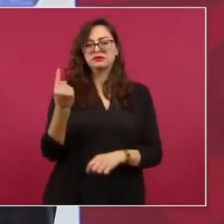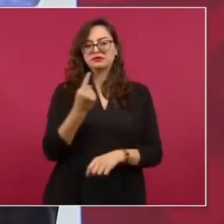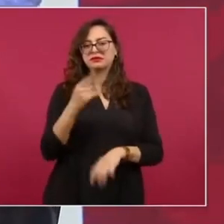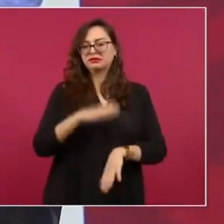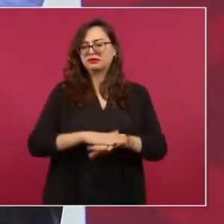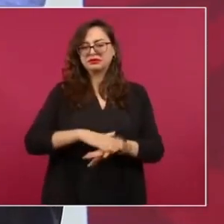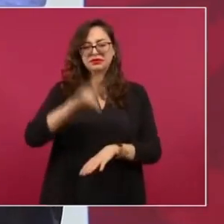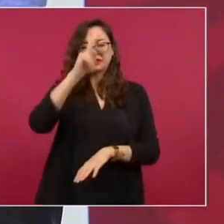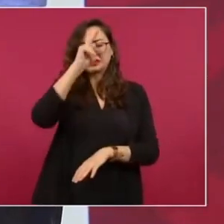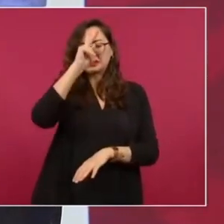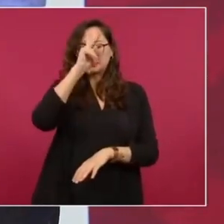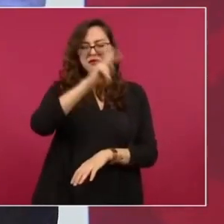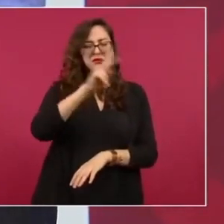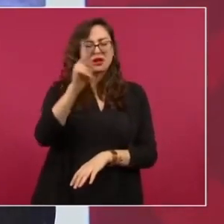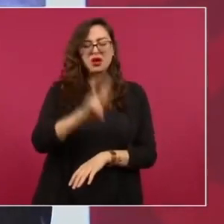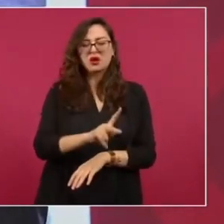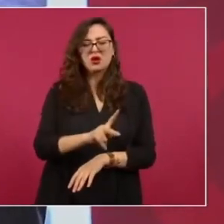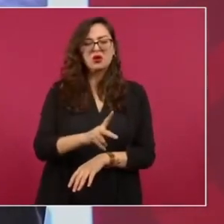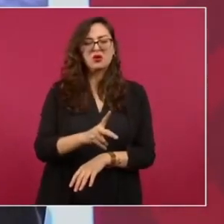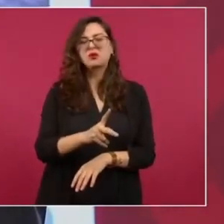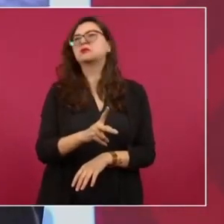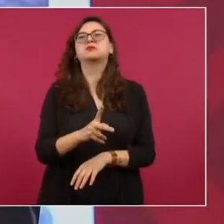cuestionable es que